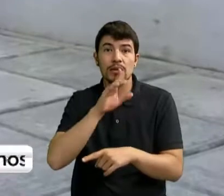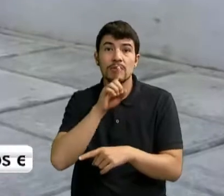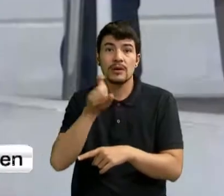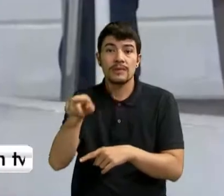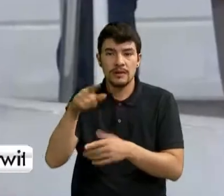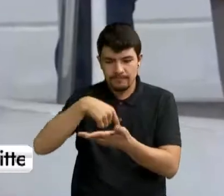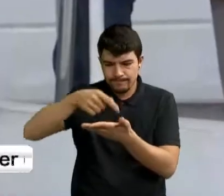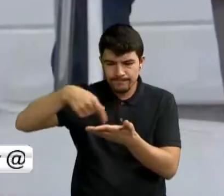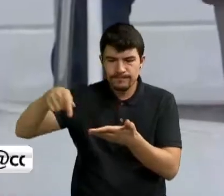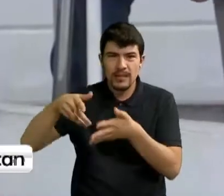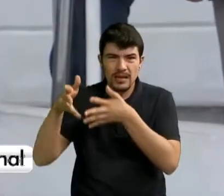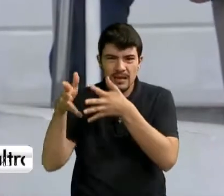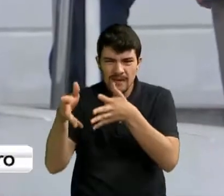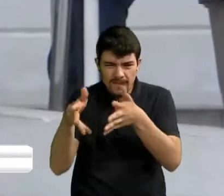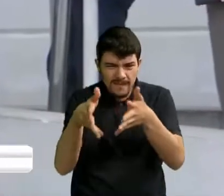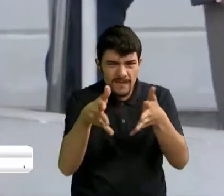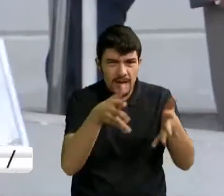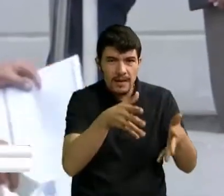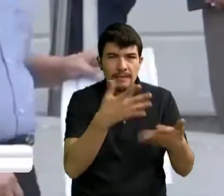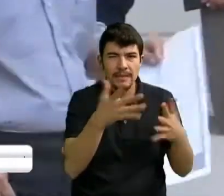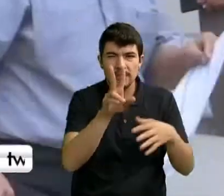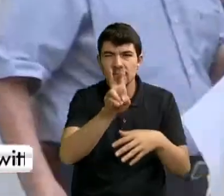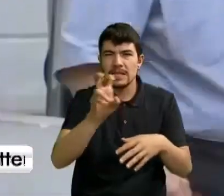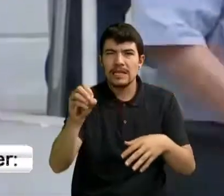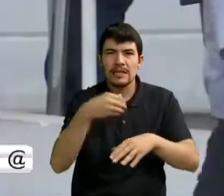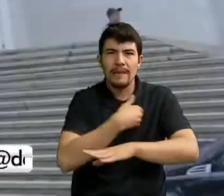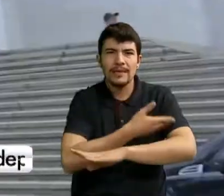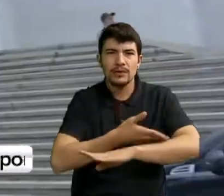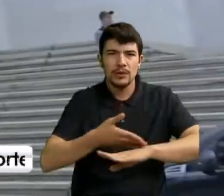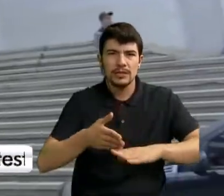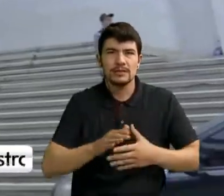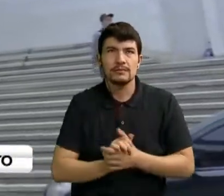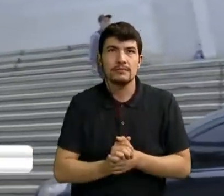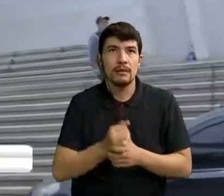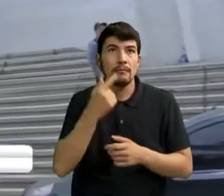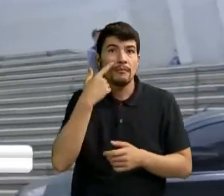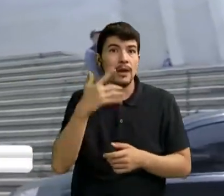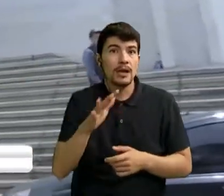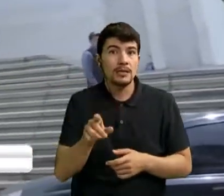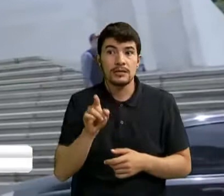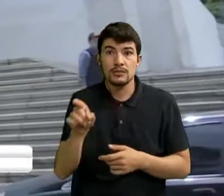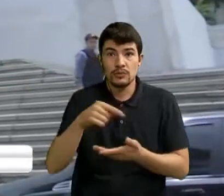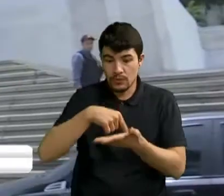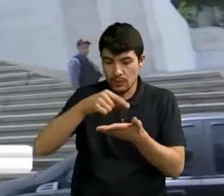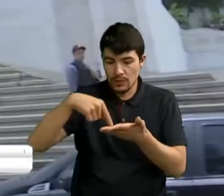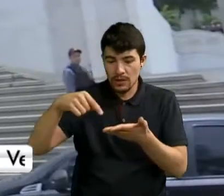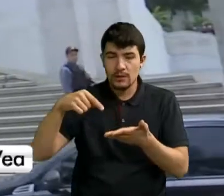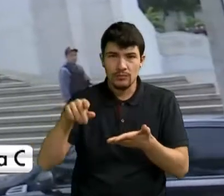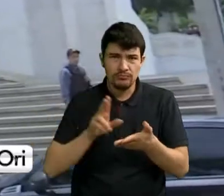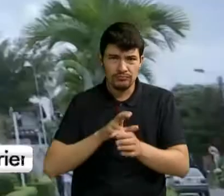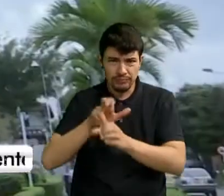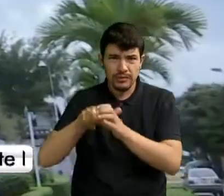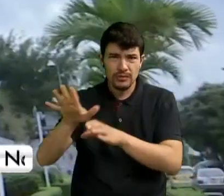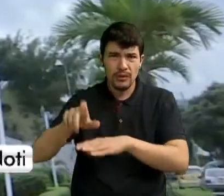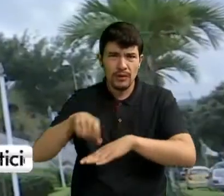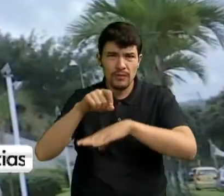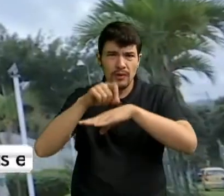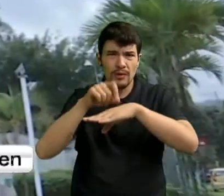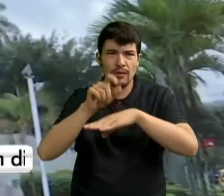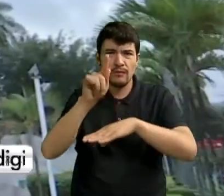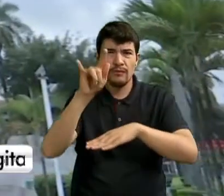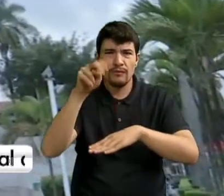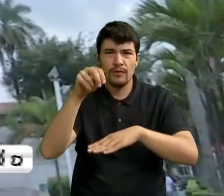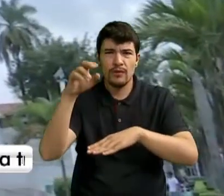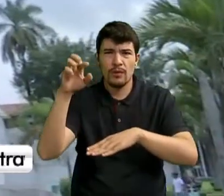firmó un contrato para capacitación por 70 millones de pesos al parecer el contrato suscrito con la fundación cumplo con